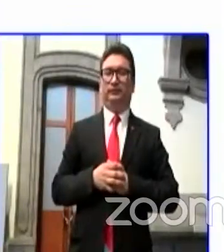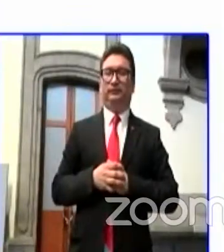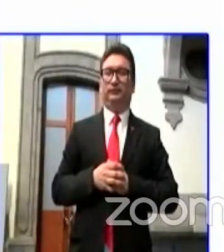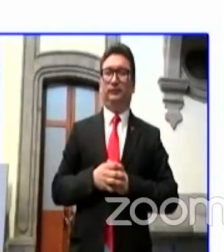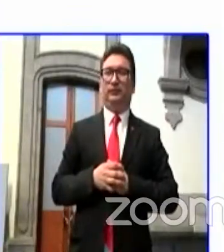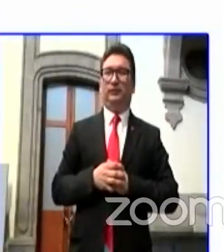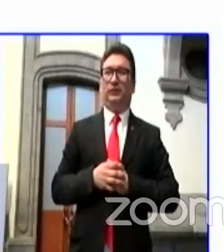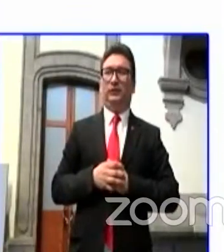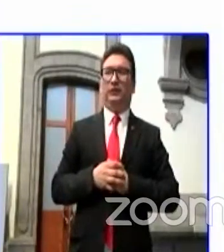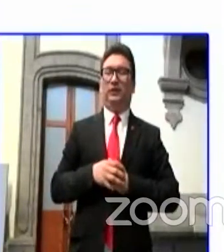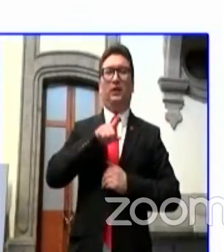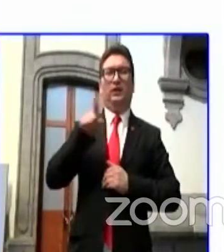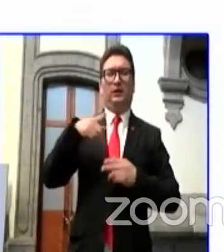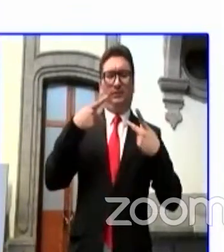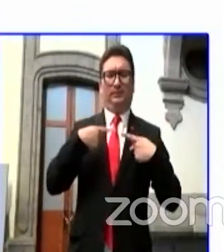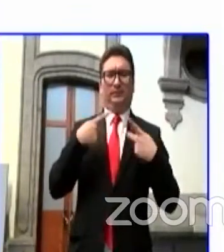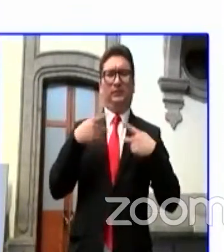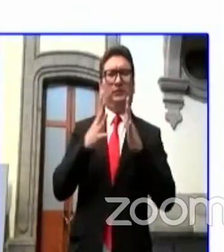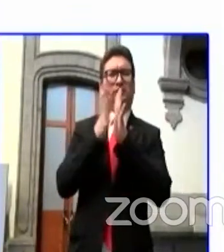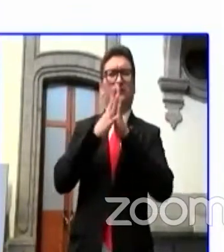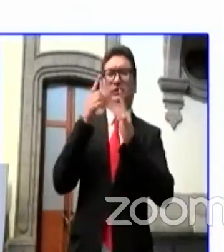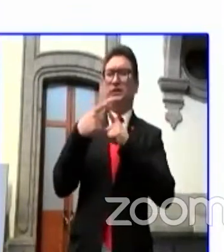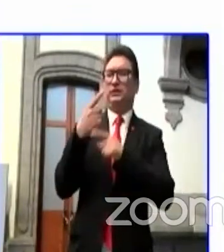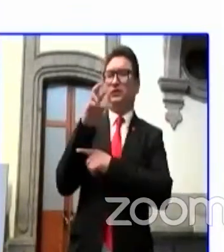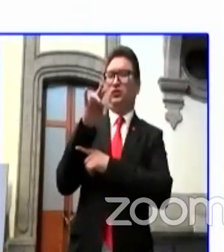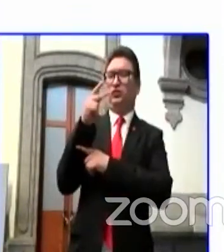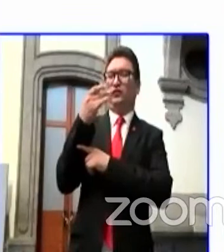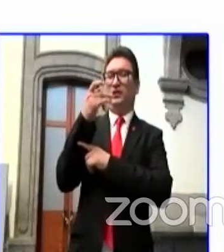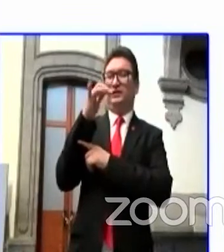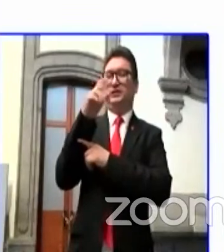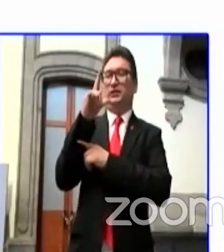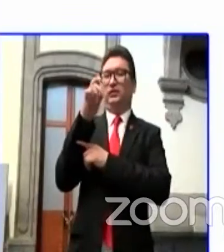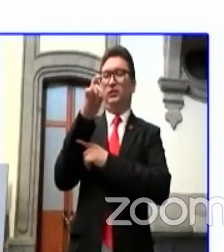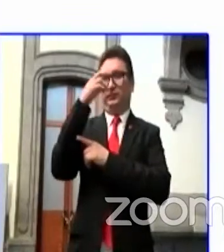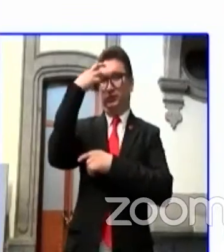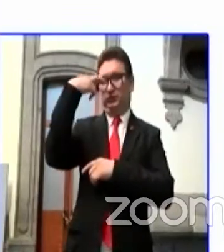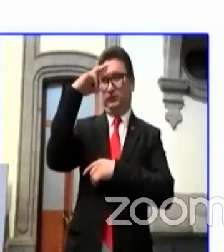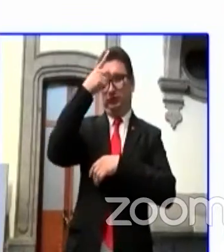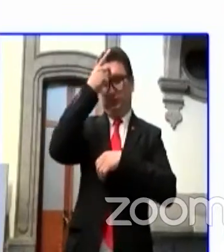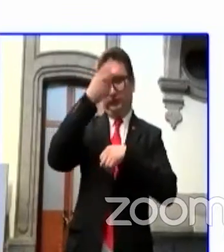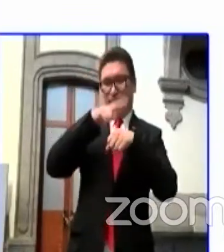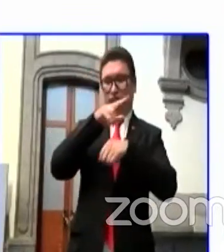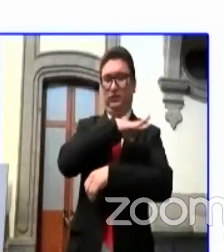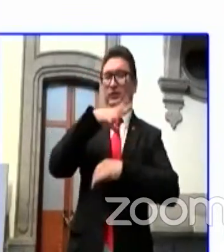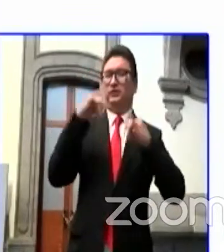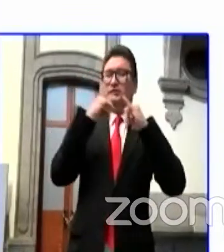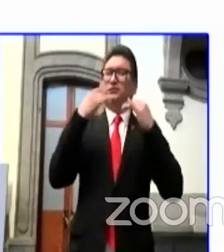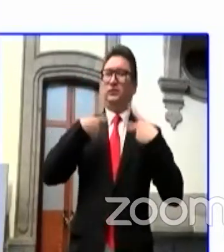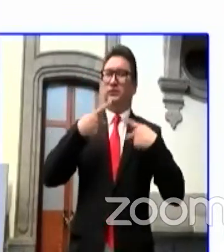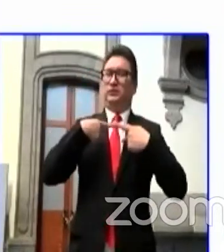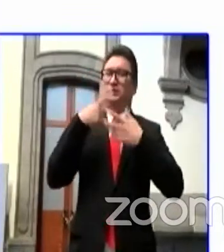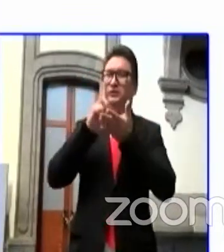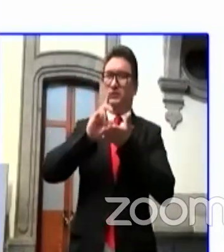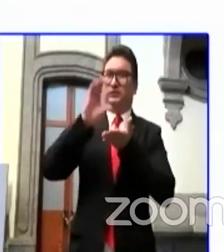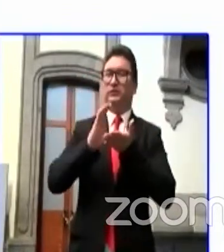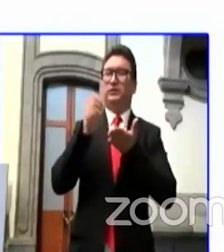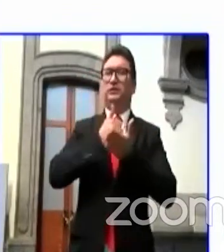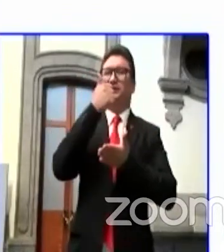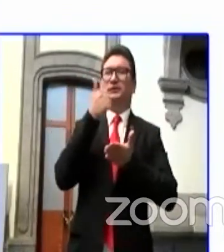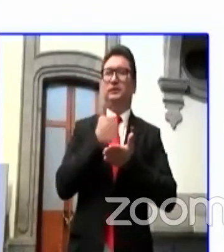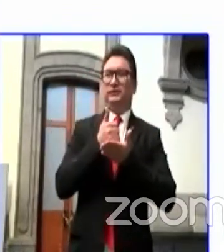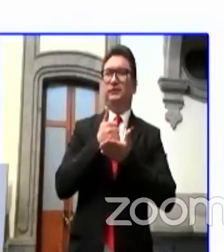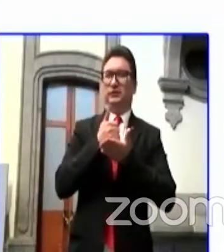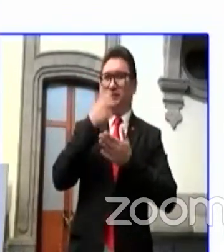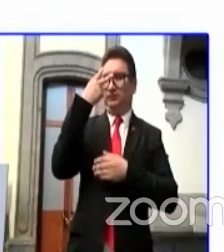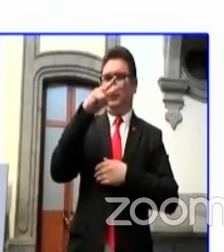Contamos con la participación de Ruth Francisca López Gutiérrez, directora general del Instituto de las Personas con Discapacidad de